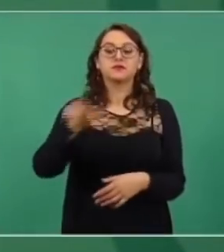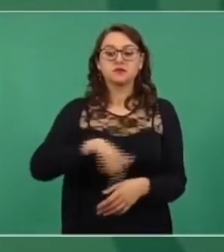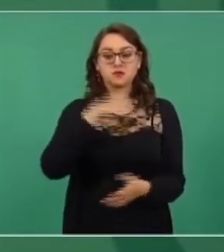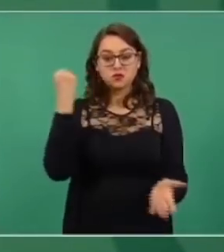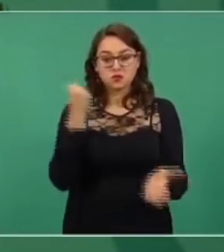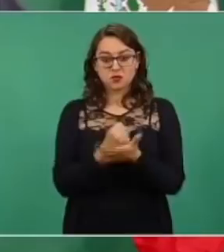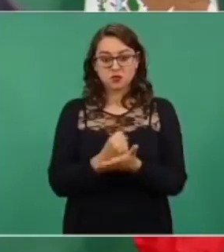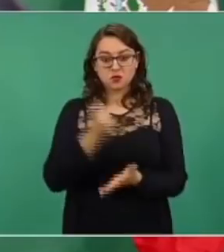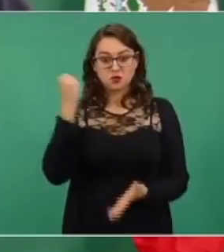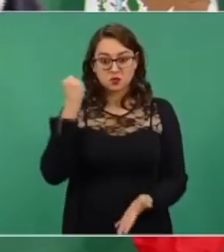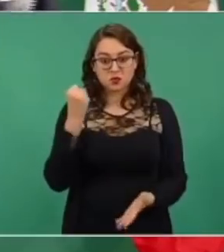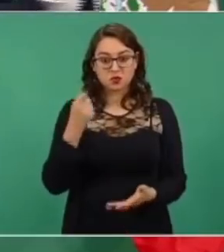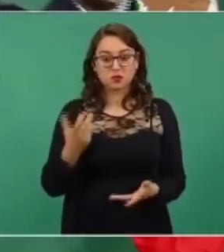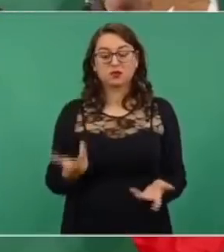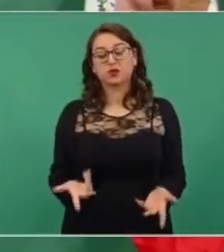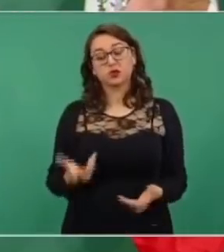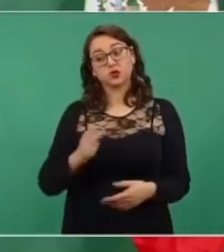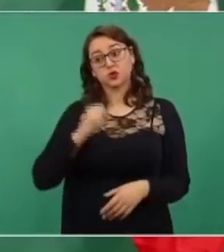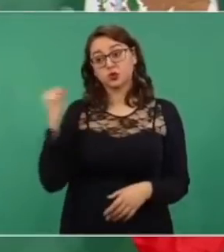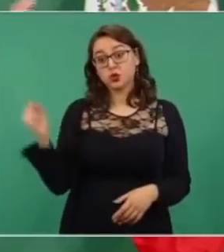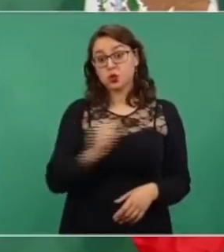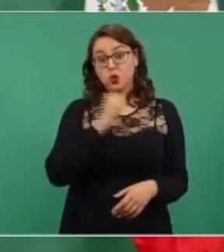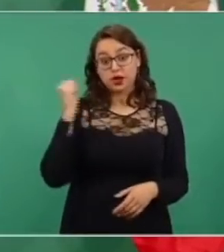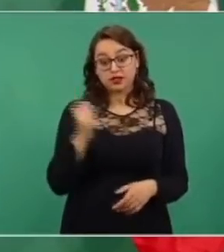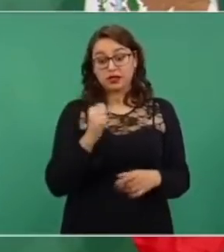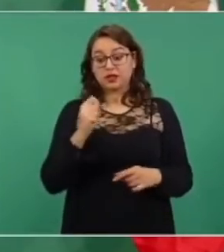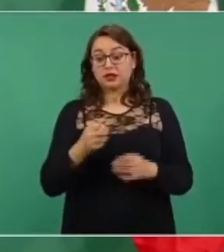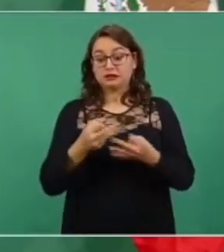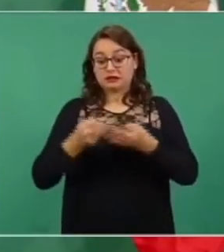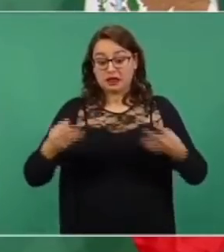no les dio tiempo de entregar todo el territorio,